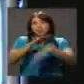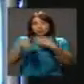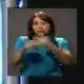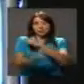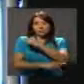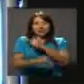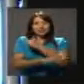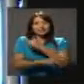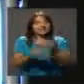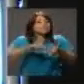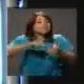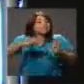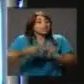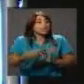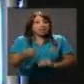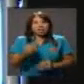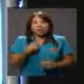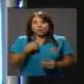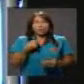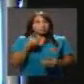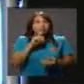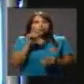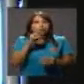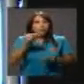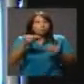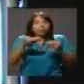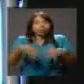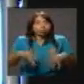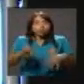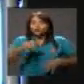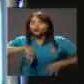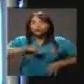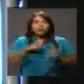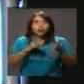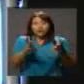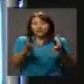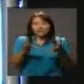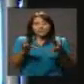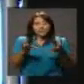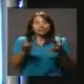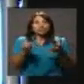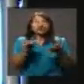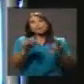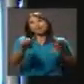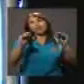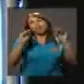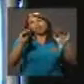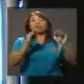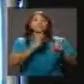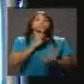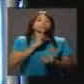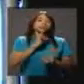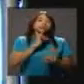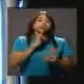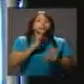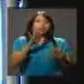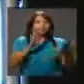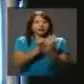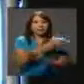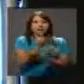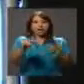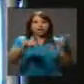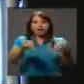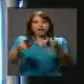no ubicarse y en nuestro caso no queremos tampoco ser demagogos de cara al pueblo de Costa Rica